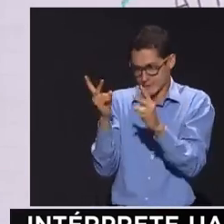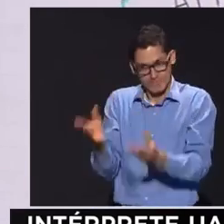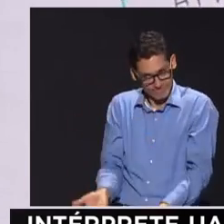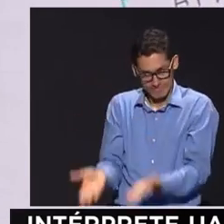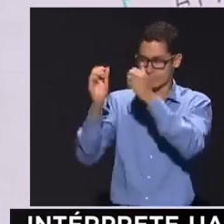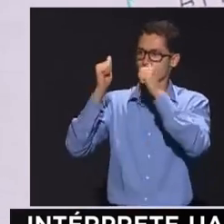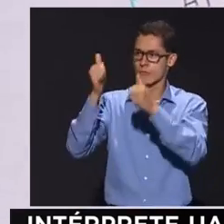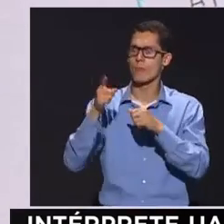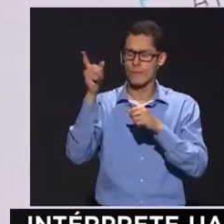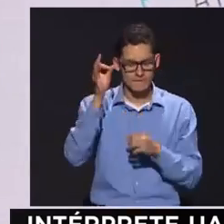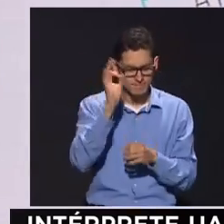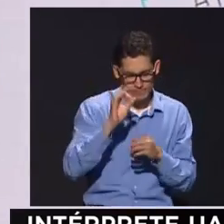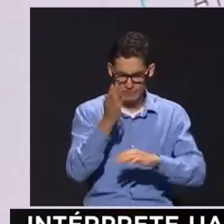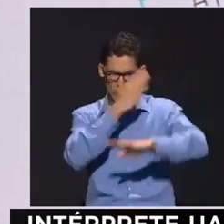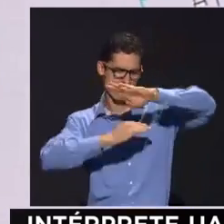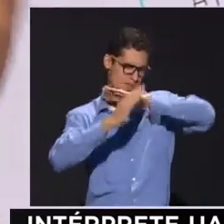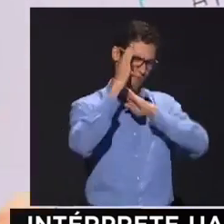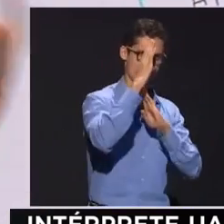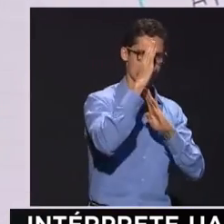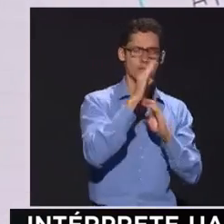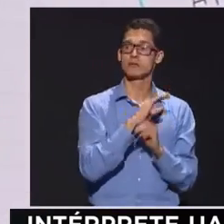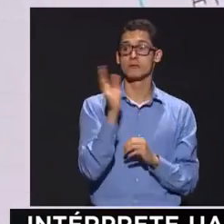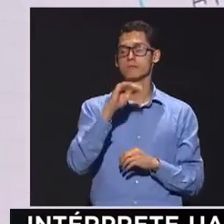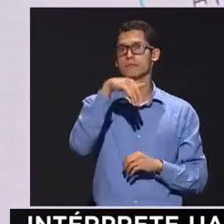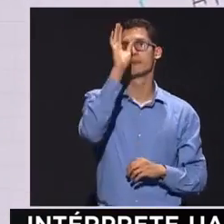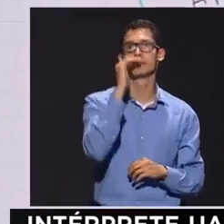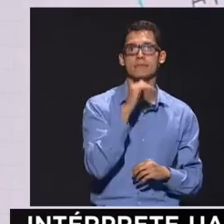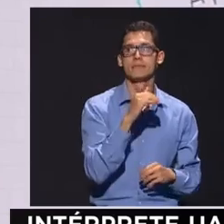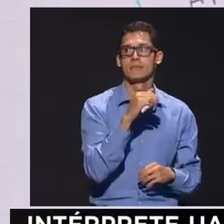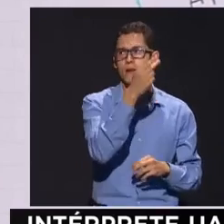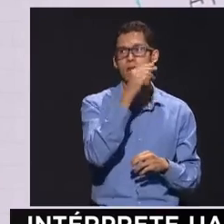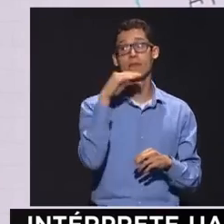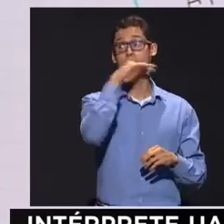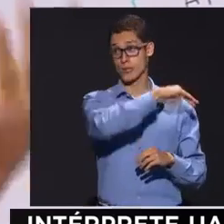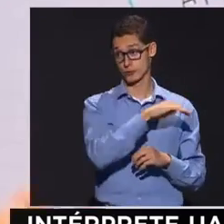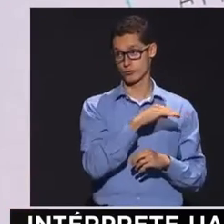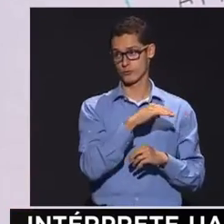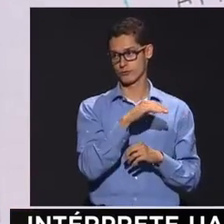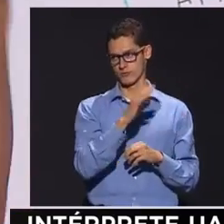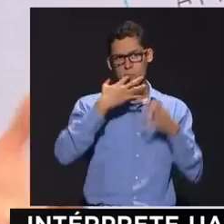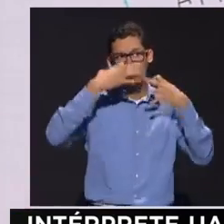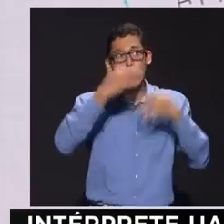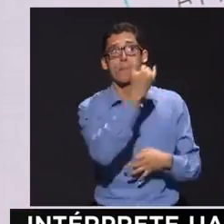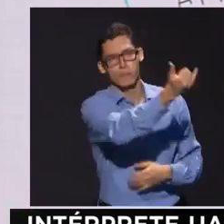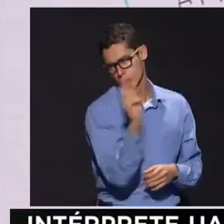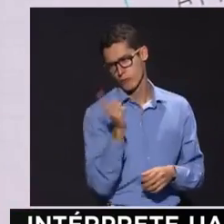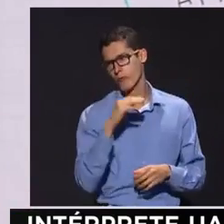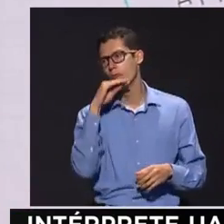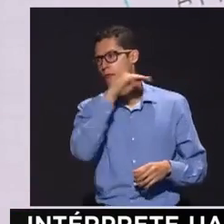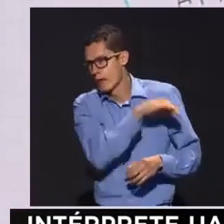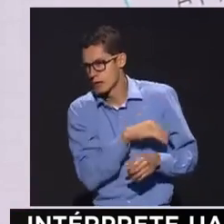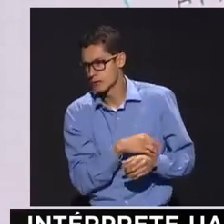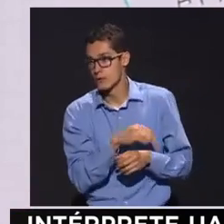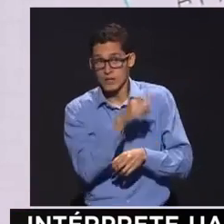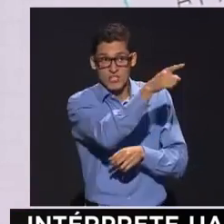como en pelea sin pérez a pelé va a ser contra los monstruos imaginarios que nos quieren conservar ahorita pues hay un monstruo que nos